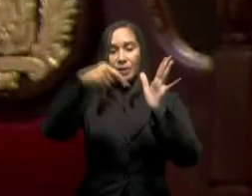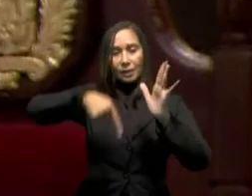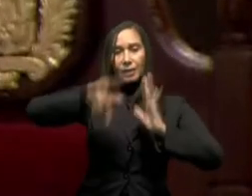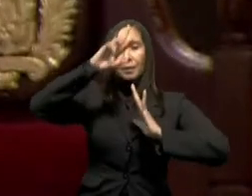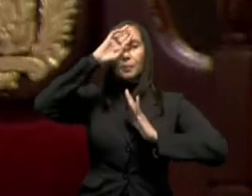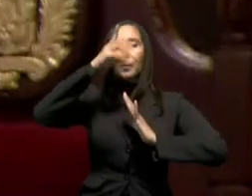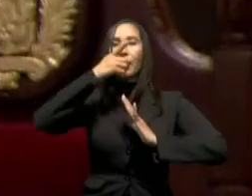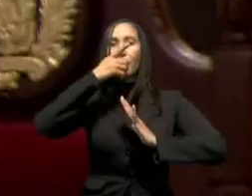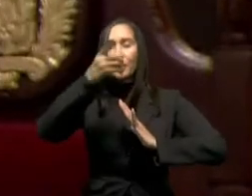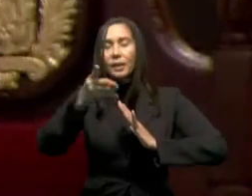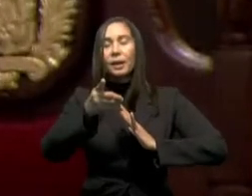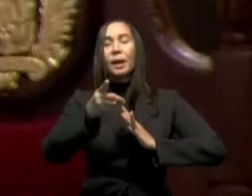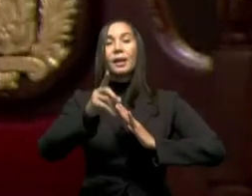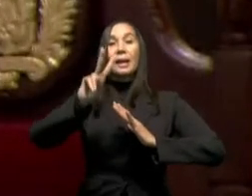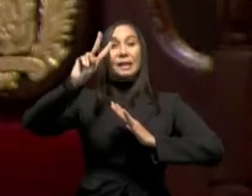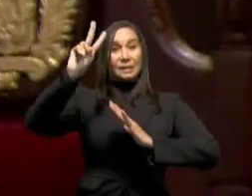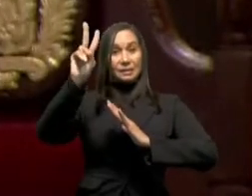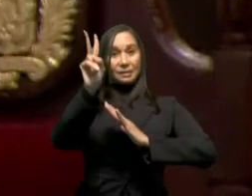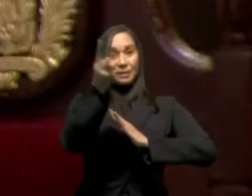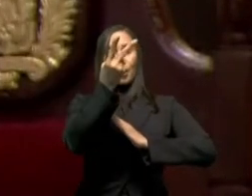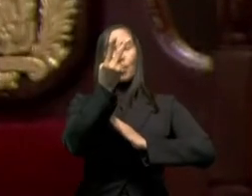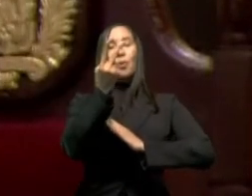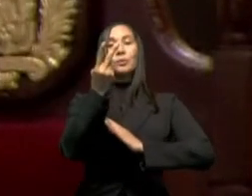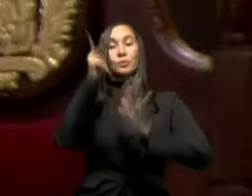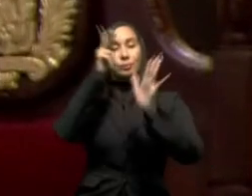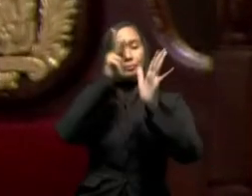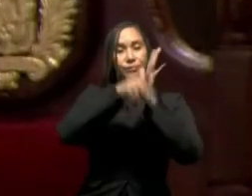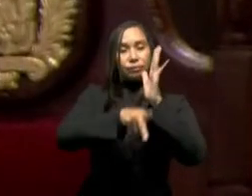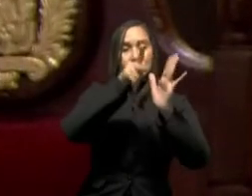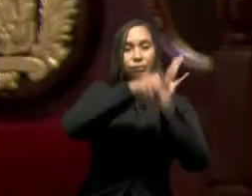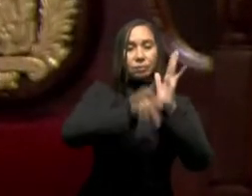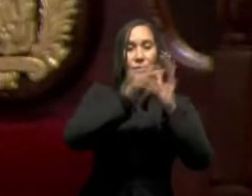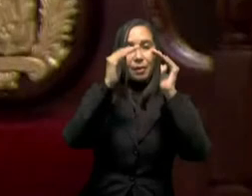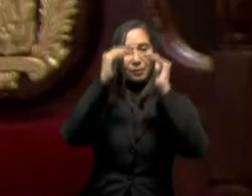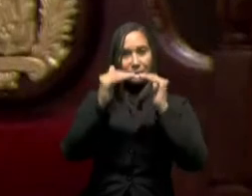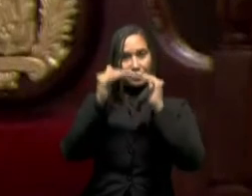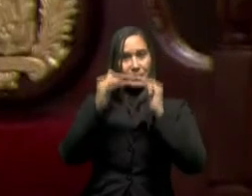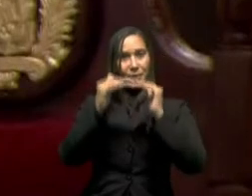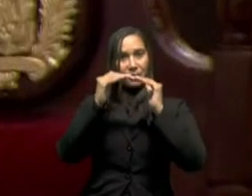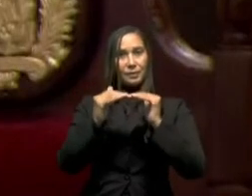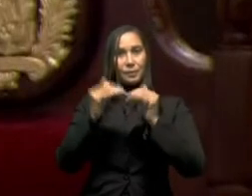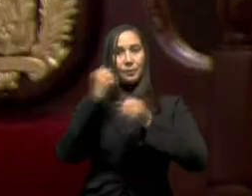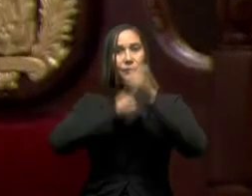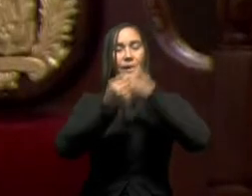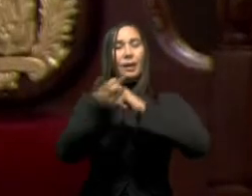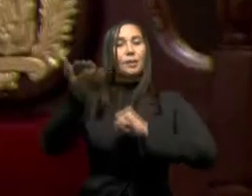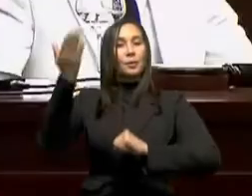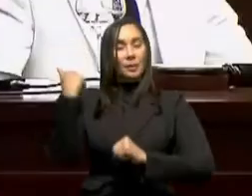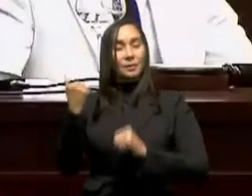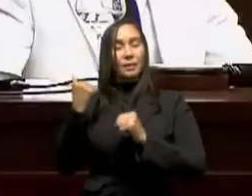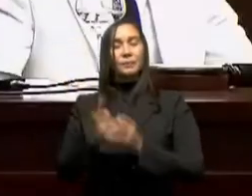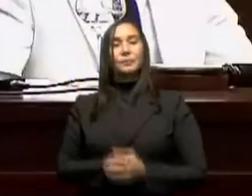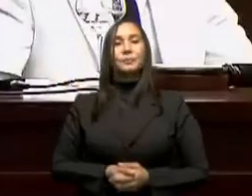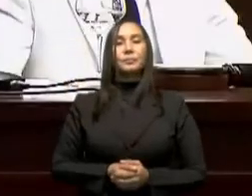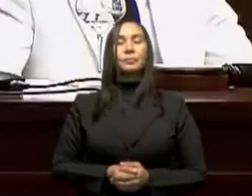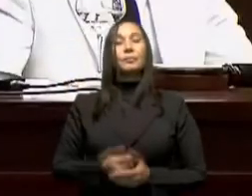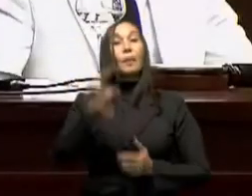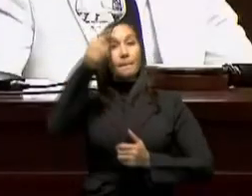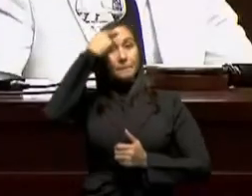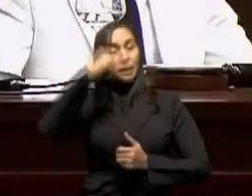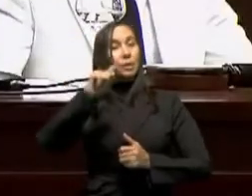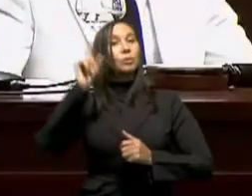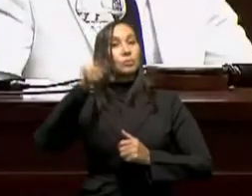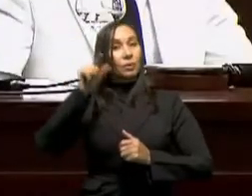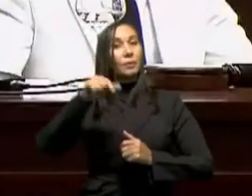nuestro país registró el segundo índice de homicidios más bajo de todo el Caribe el año pasado. No obstante, todavía